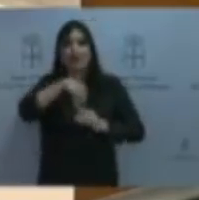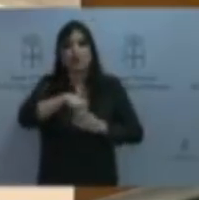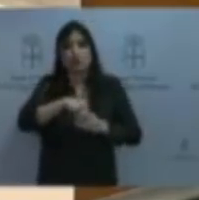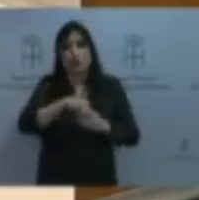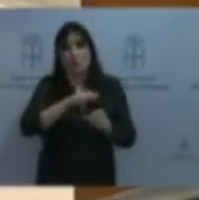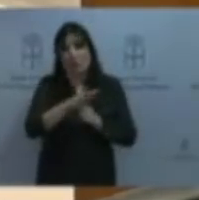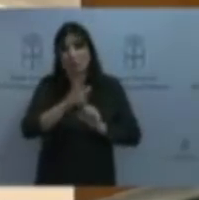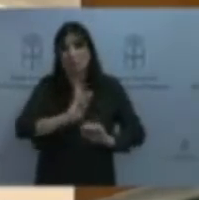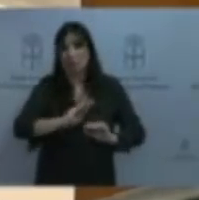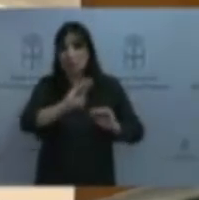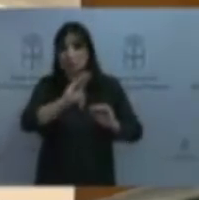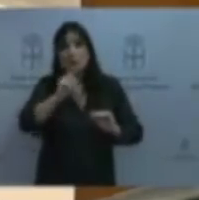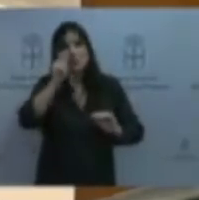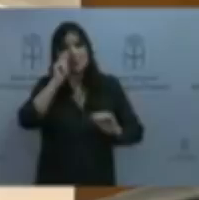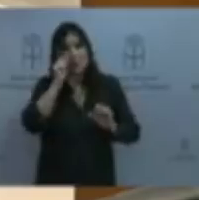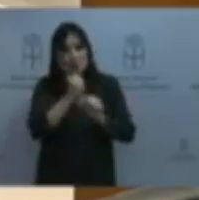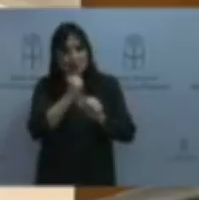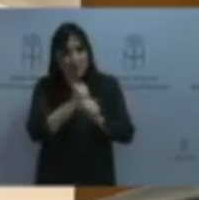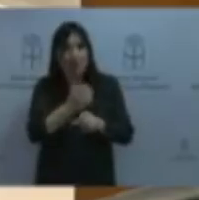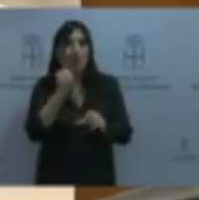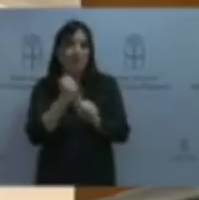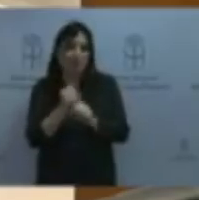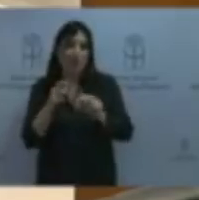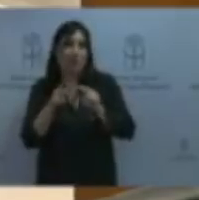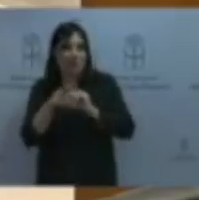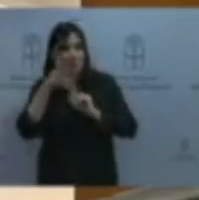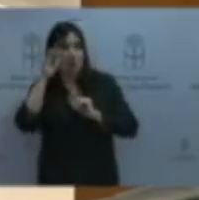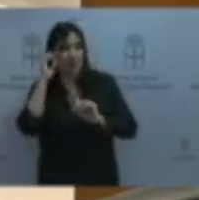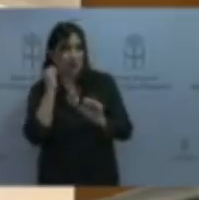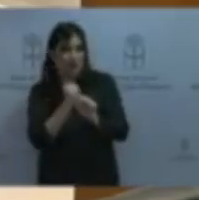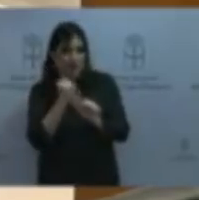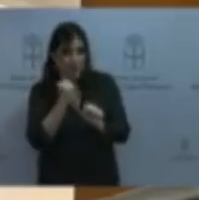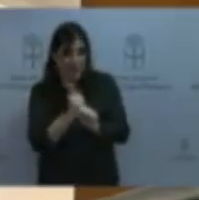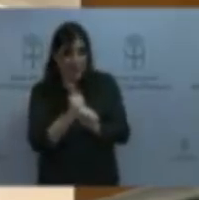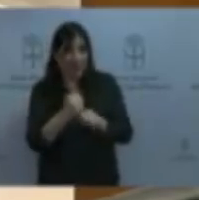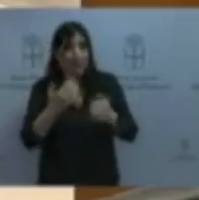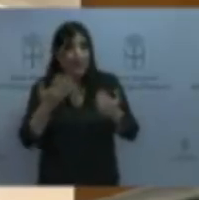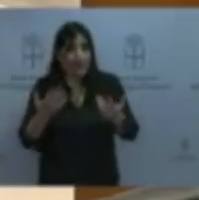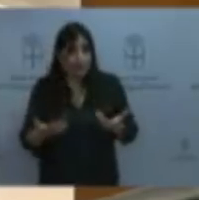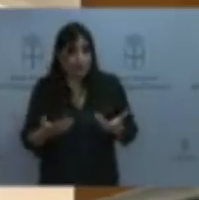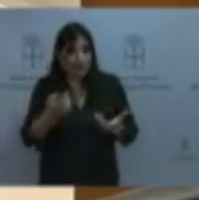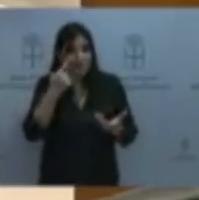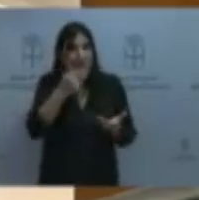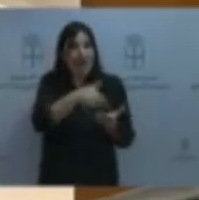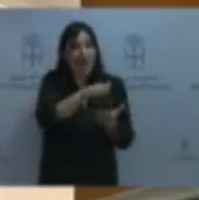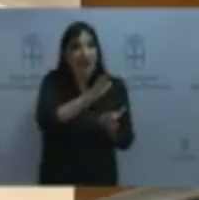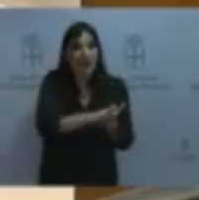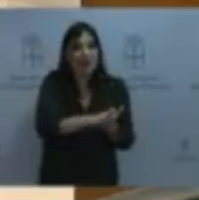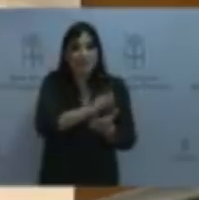Empleo, de Prevención de Riesgos Laborales y, en función de las actas de infracción, estas son trasladadas